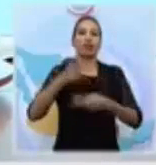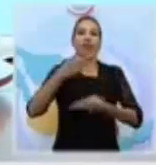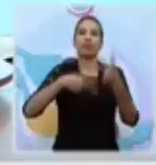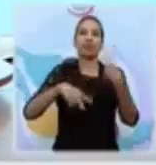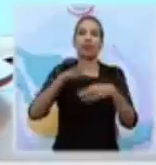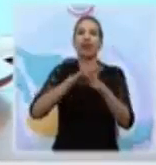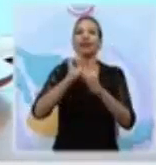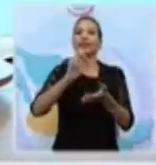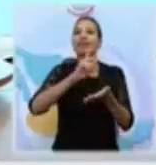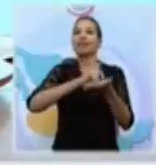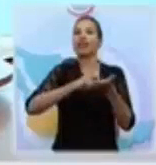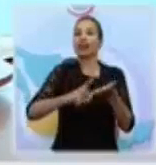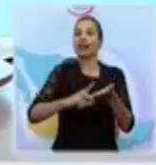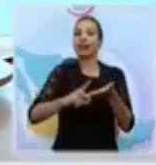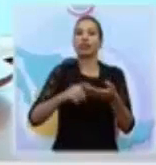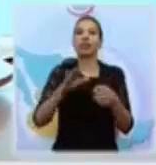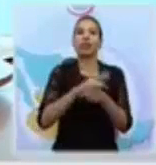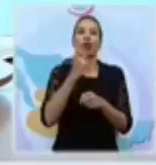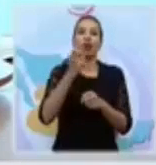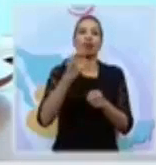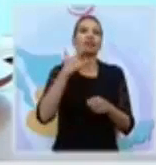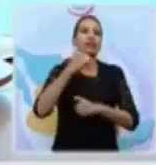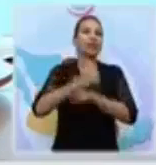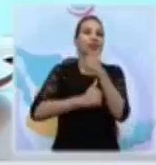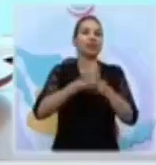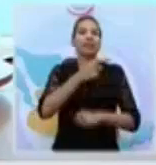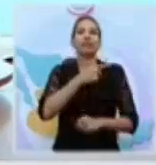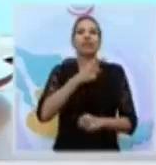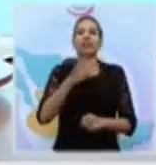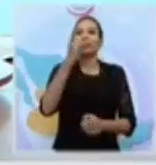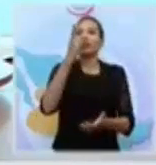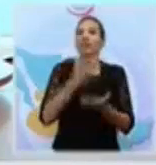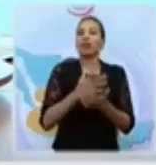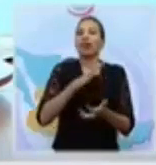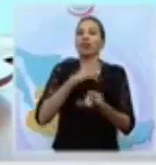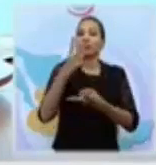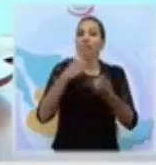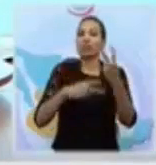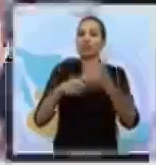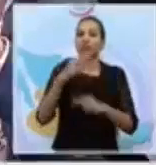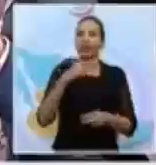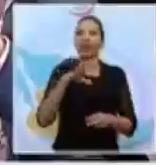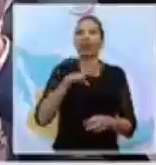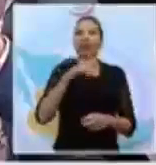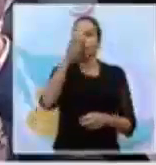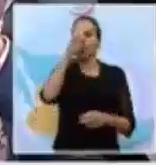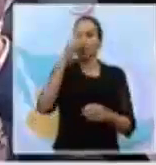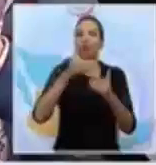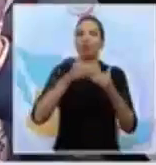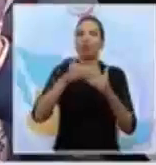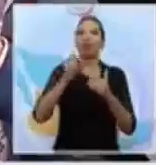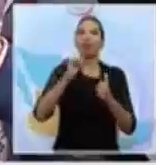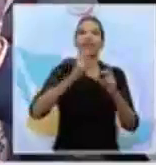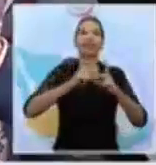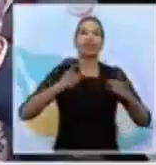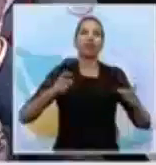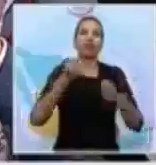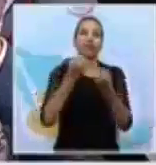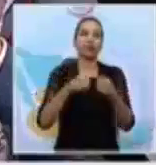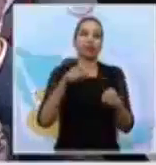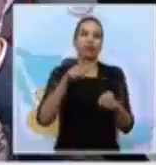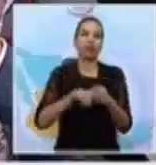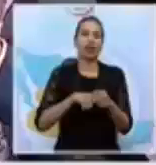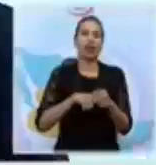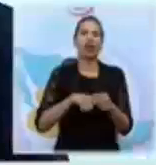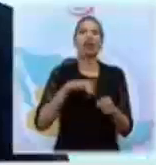un derecho y en la cual la lucha contra la pobreza es solo un elemento de una amplia política de desarrollo social.